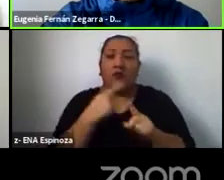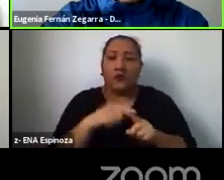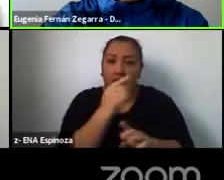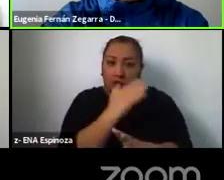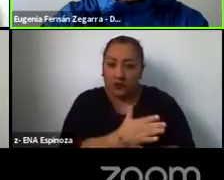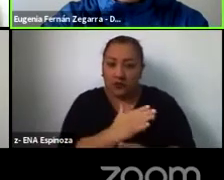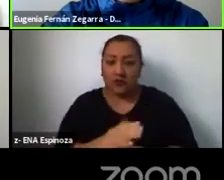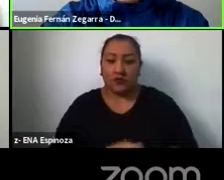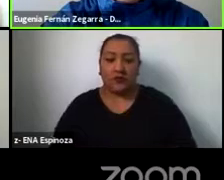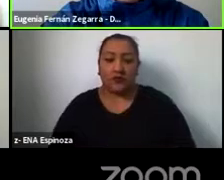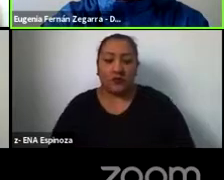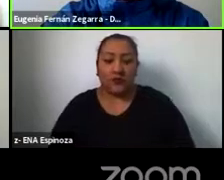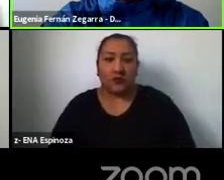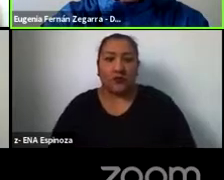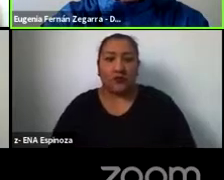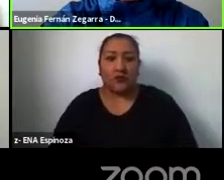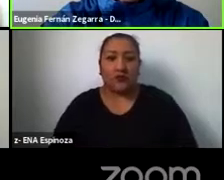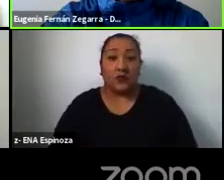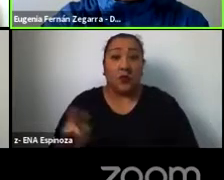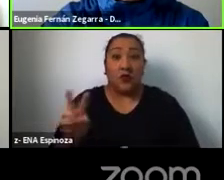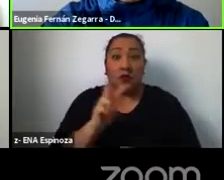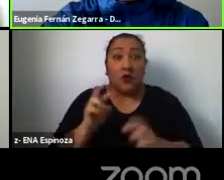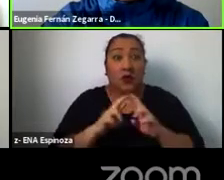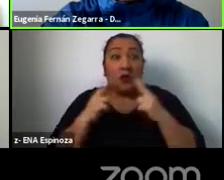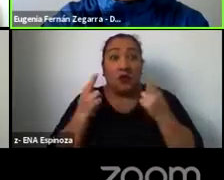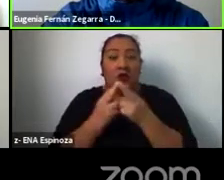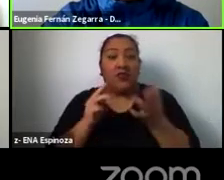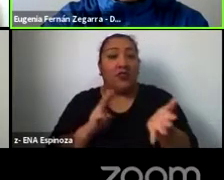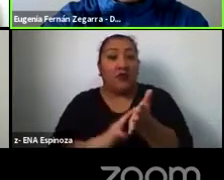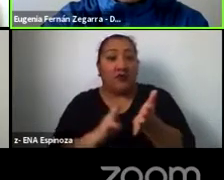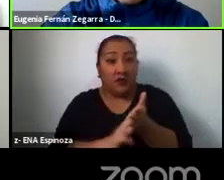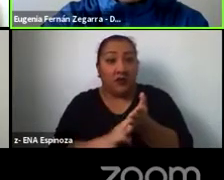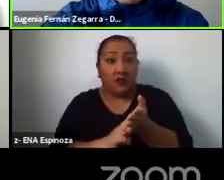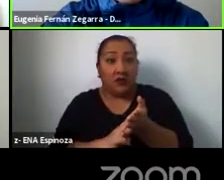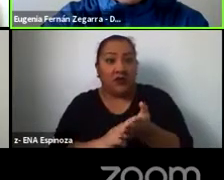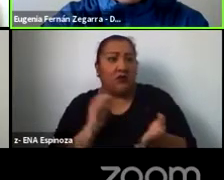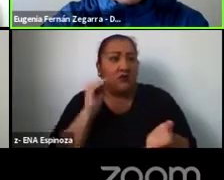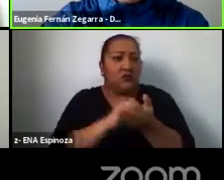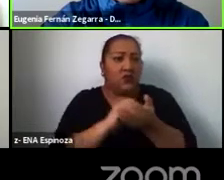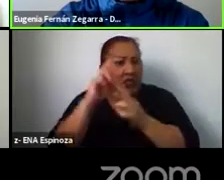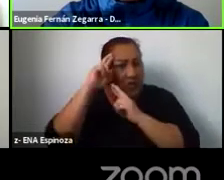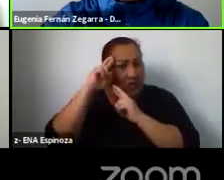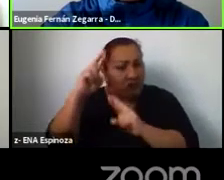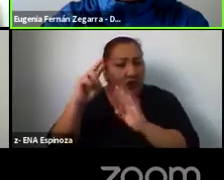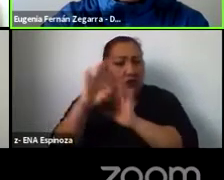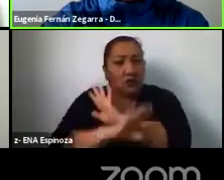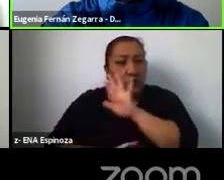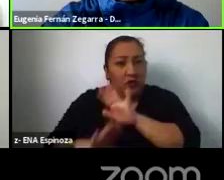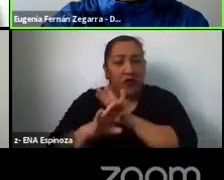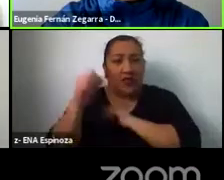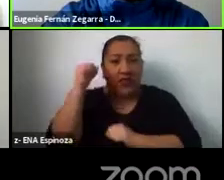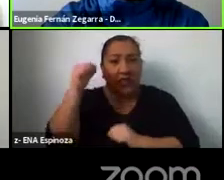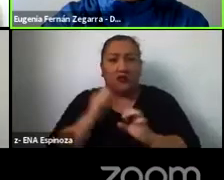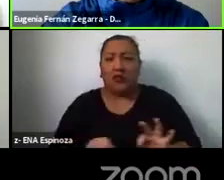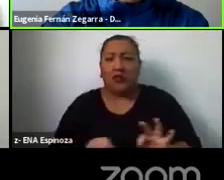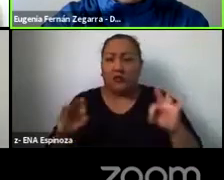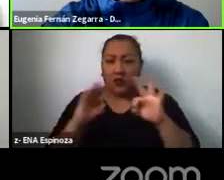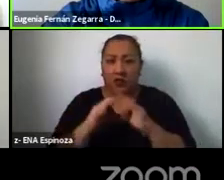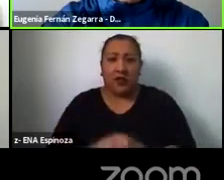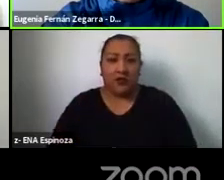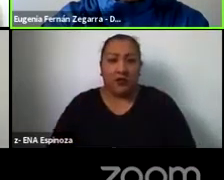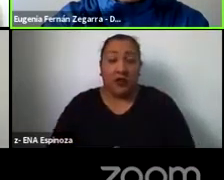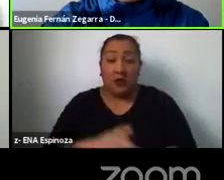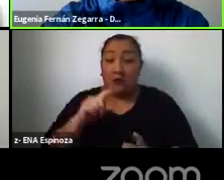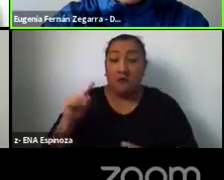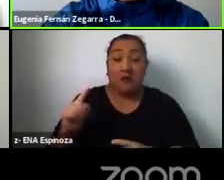regímenes democráticos. En ambos escenarios, la Defensoría del Pueblo cauteló el respeto y la protección de los derechos fundamentales. Por primera